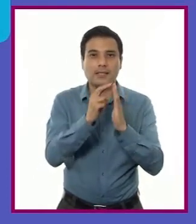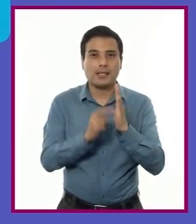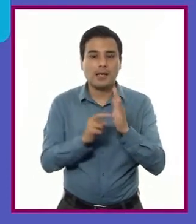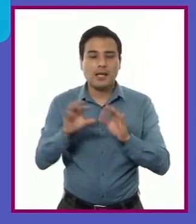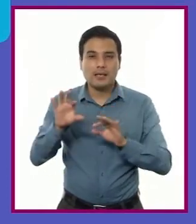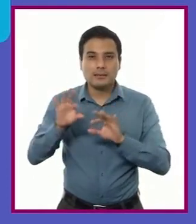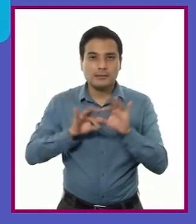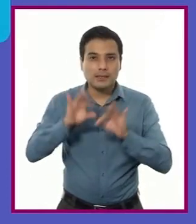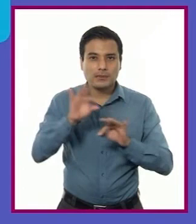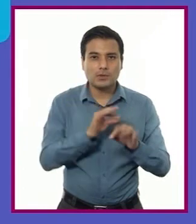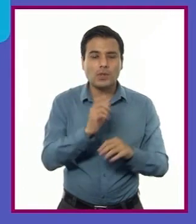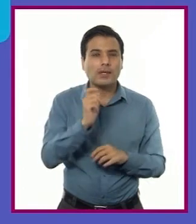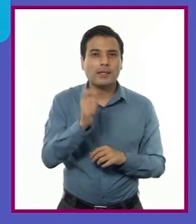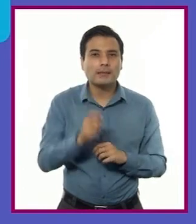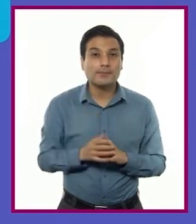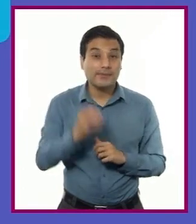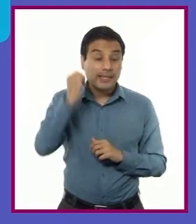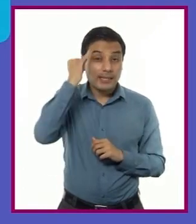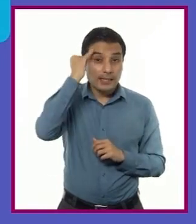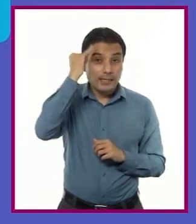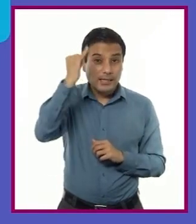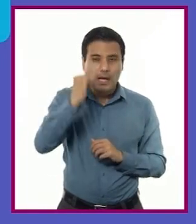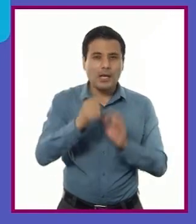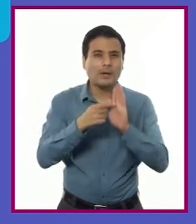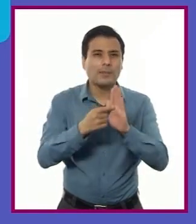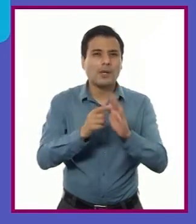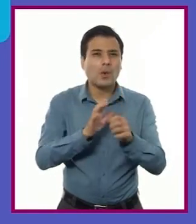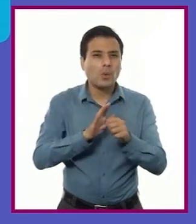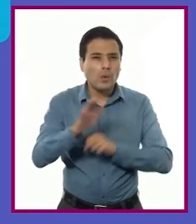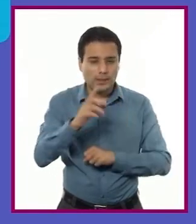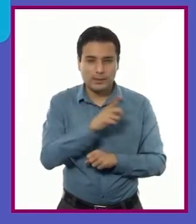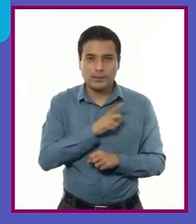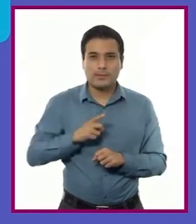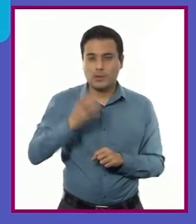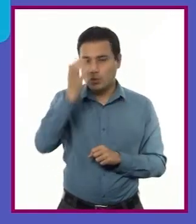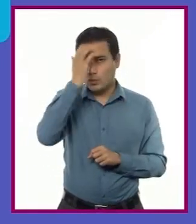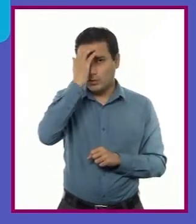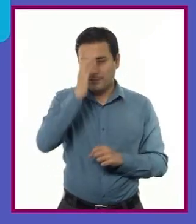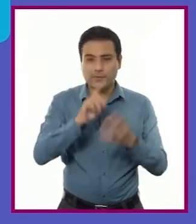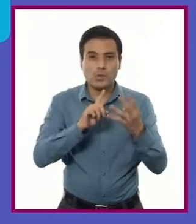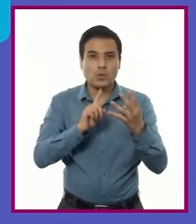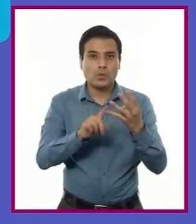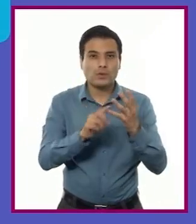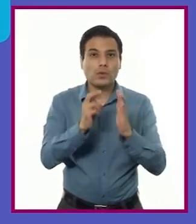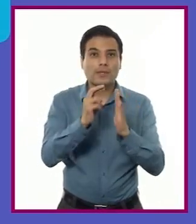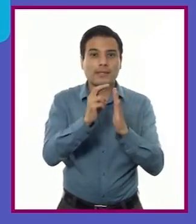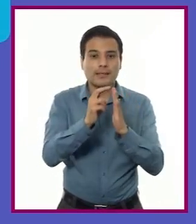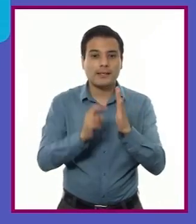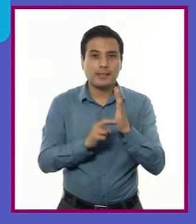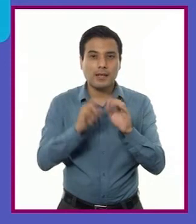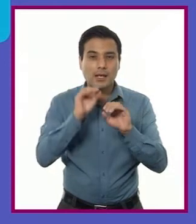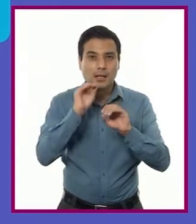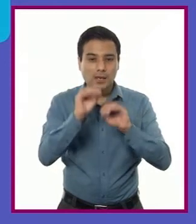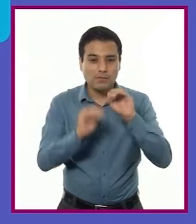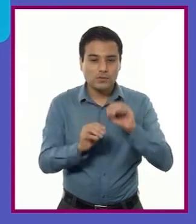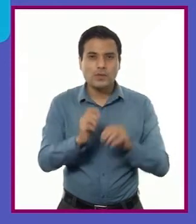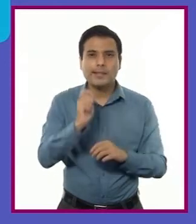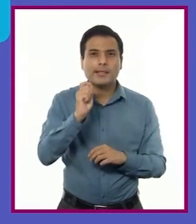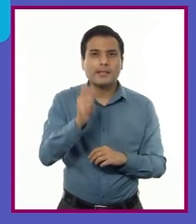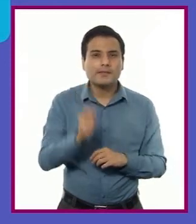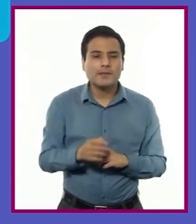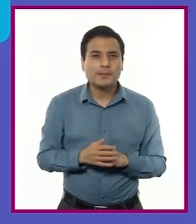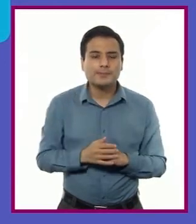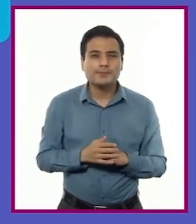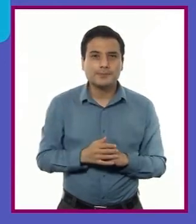debemos identificar la idea explícita. 4. Regla de elaboración, es decir, que vamos a construir